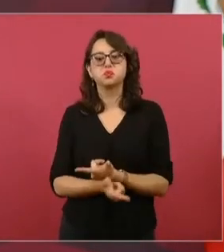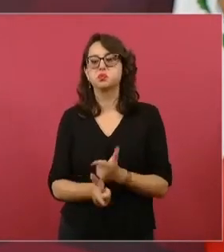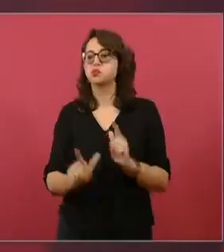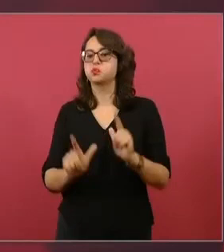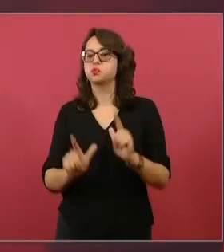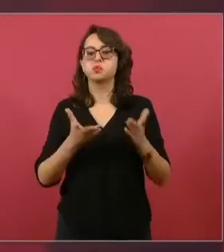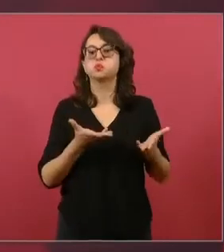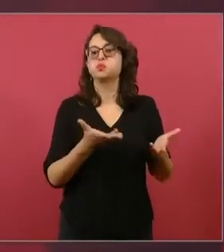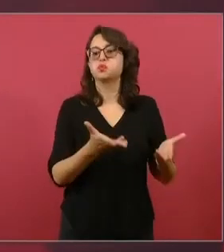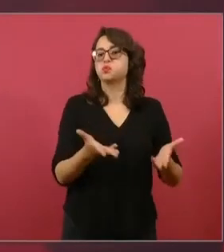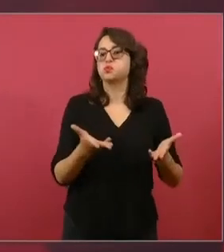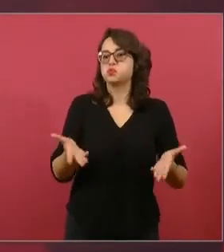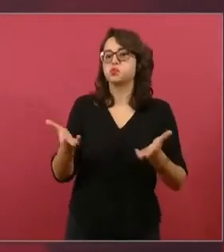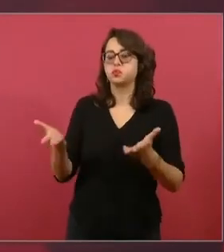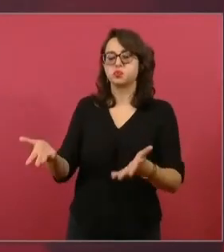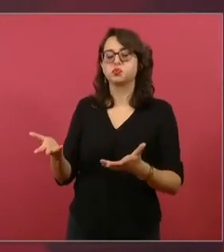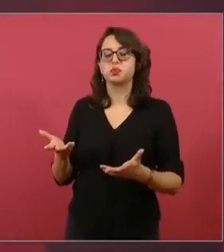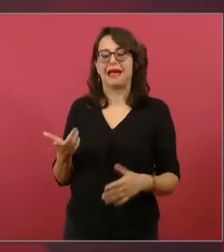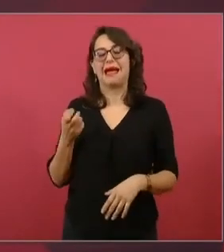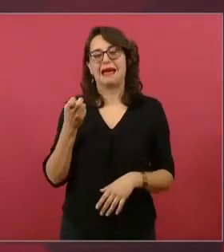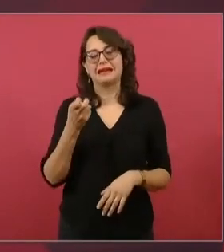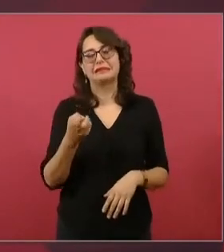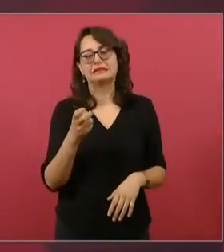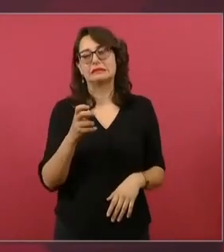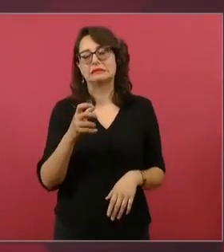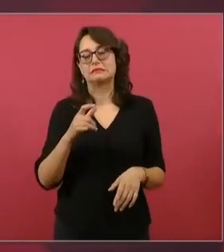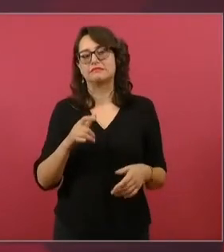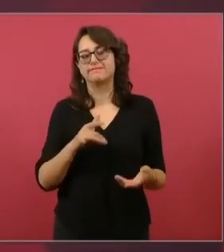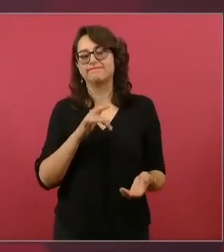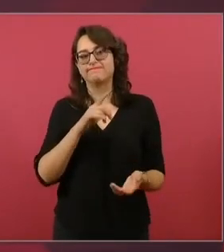Pero lo tenemos muy claro,